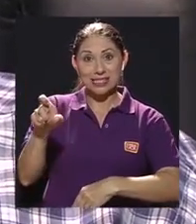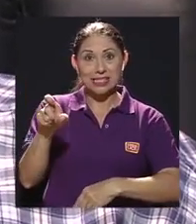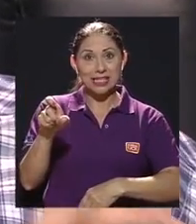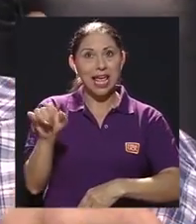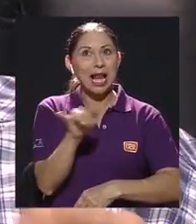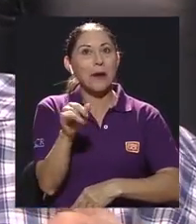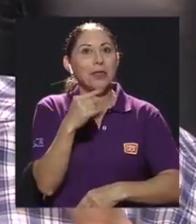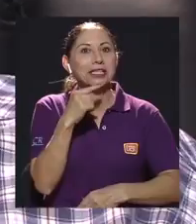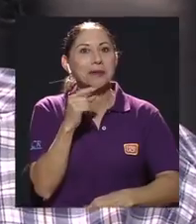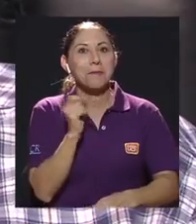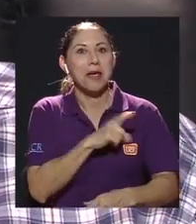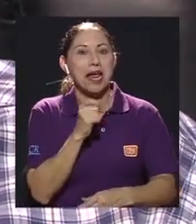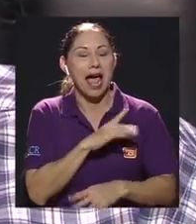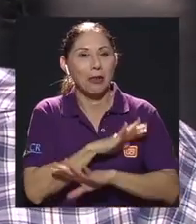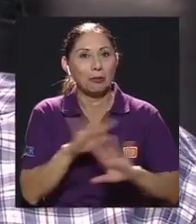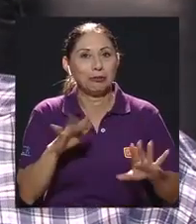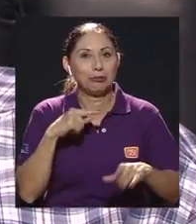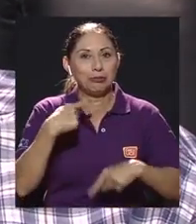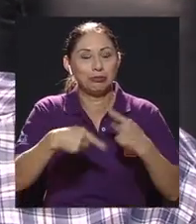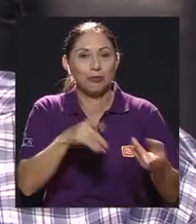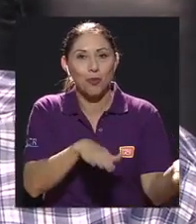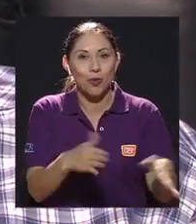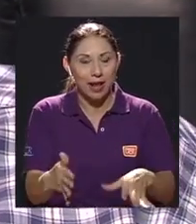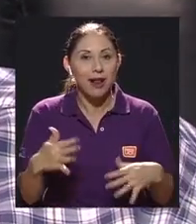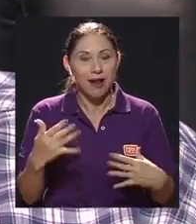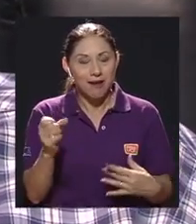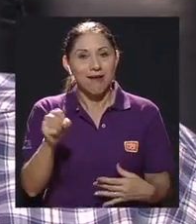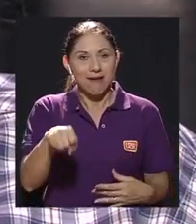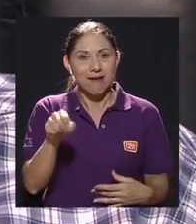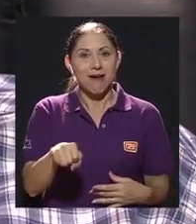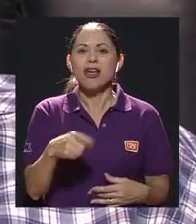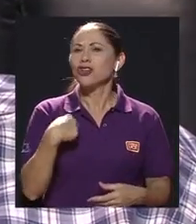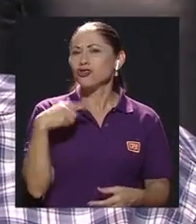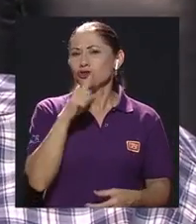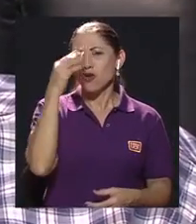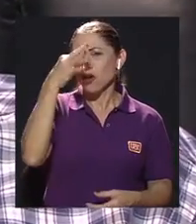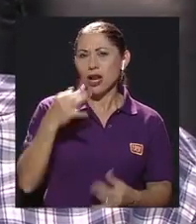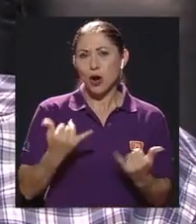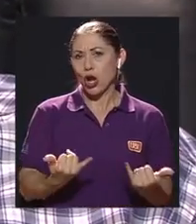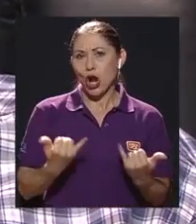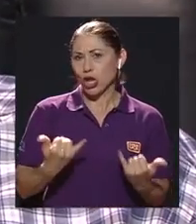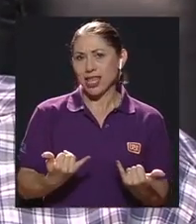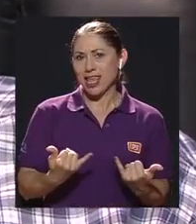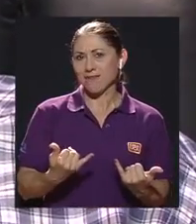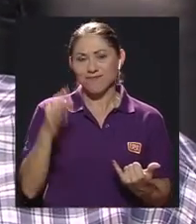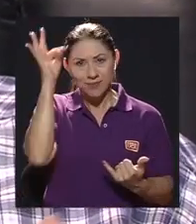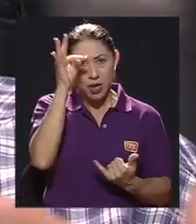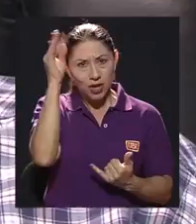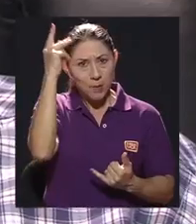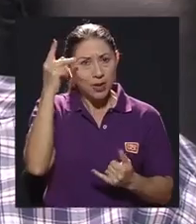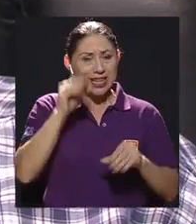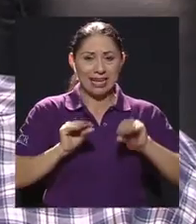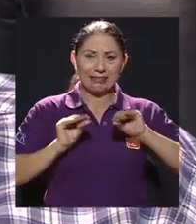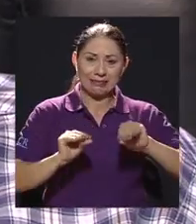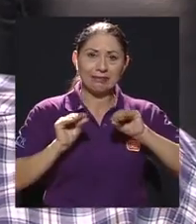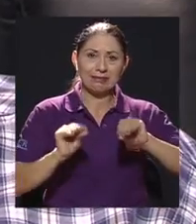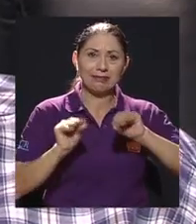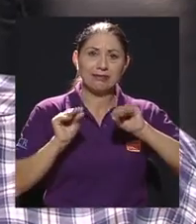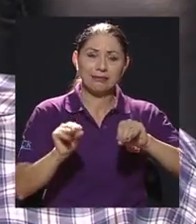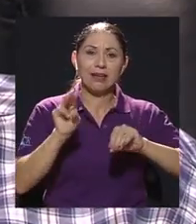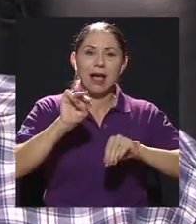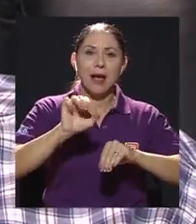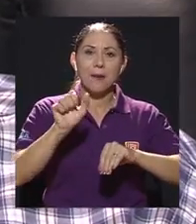¿verdad? Hubiese sido un pecado mortal. Yo no creo que hoy día se enseñe en la teoría política el marxismo como